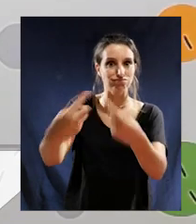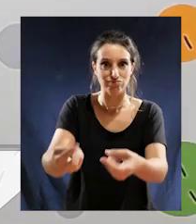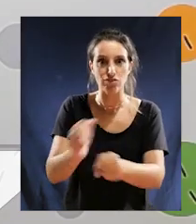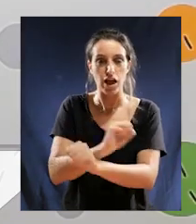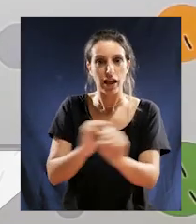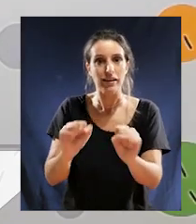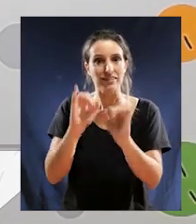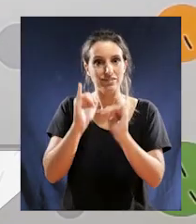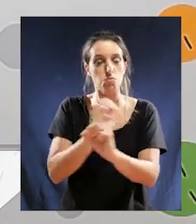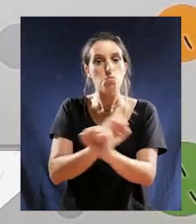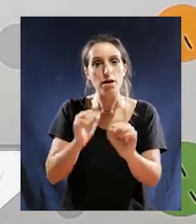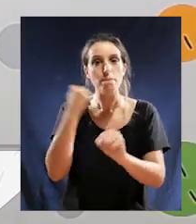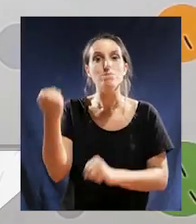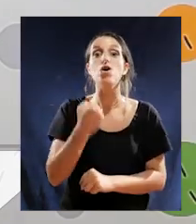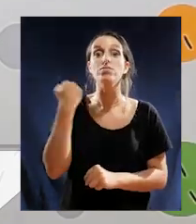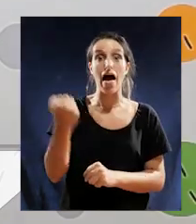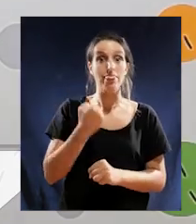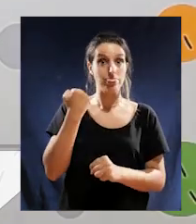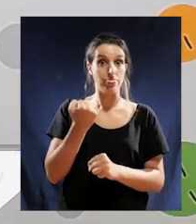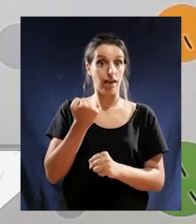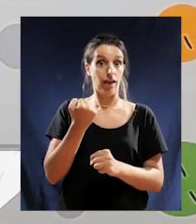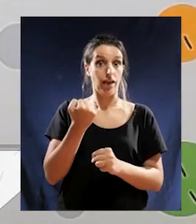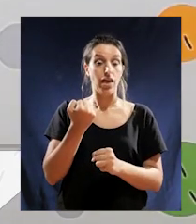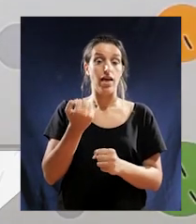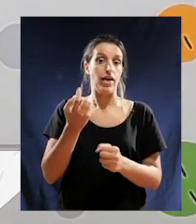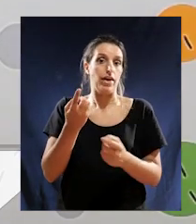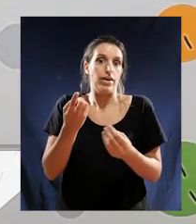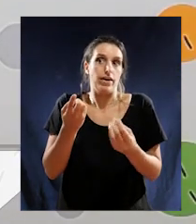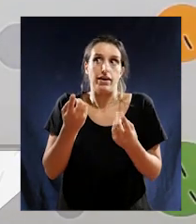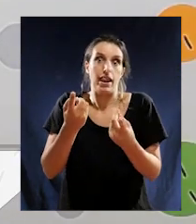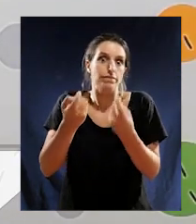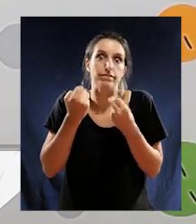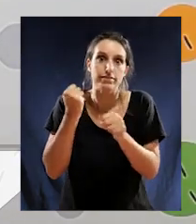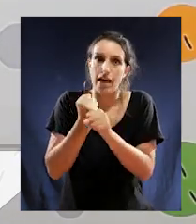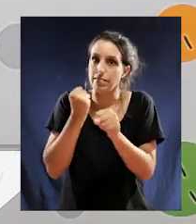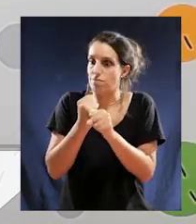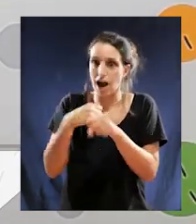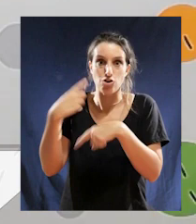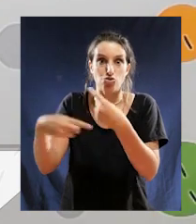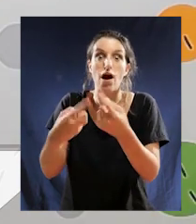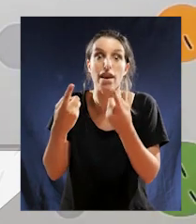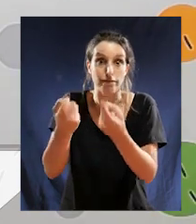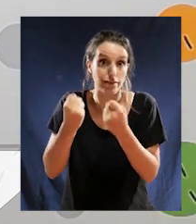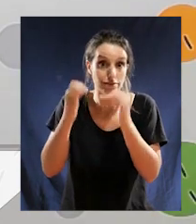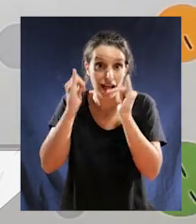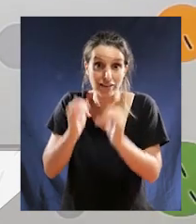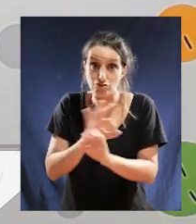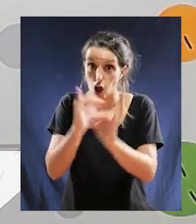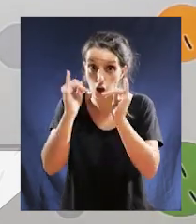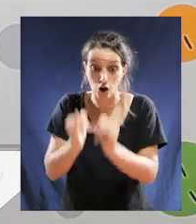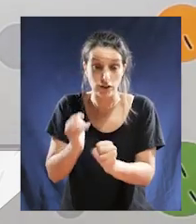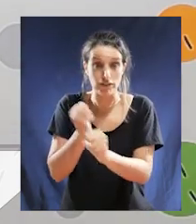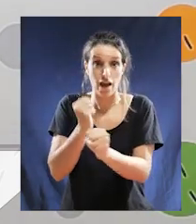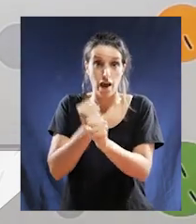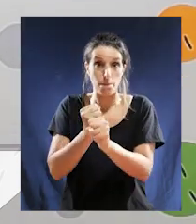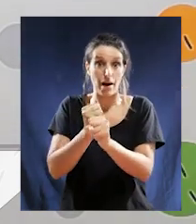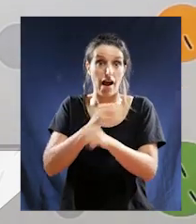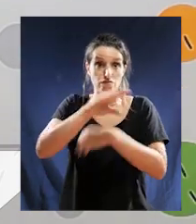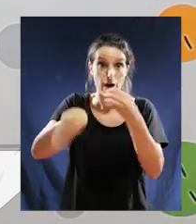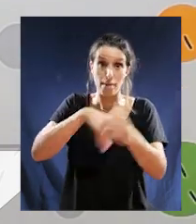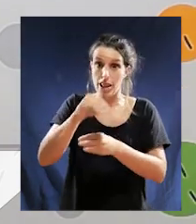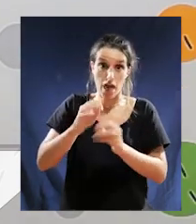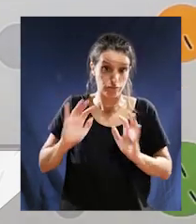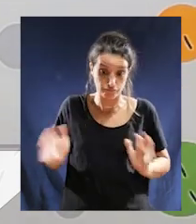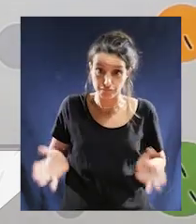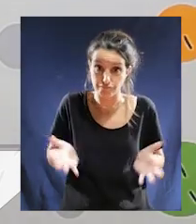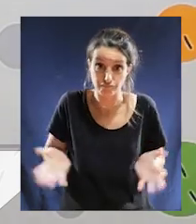con la sustentabilidad de la vida familiar es por supuesto tienen tienen esa importancia de dar sustento y de proveer las condiciones para para que la